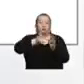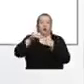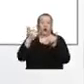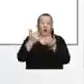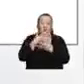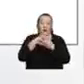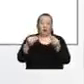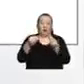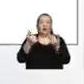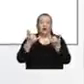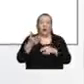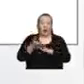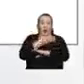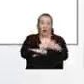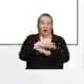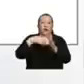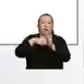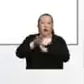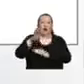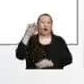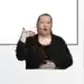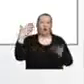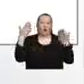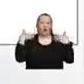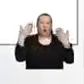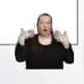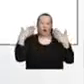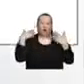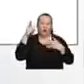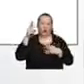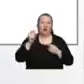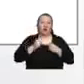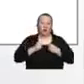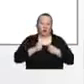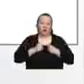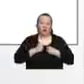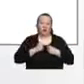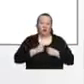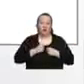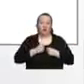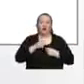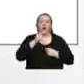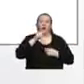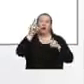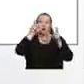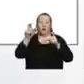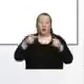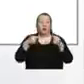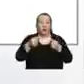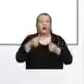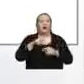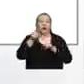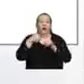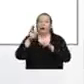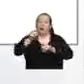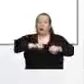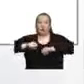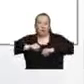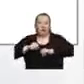publicidad similar del banco voy aquí porque sigue siendo parte del banco voy aquiles de la realidad se ofrece a los clientes operaciones bancarias locales internacionales